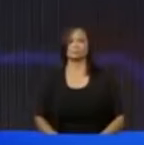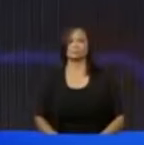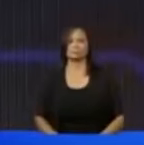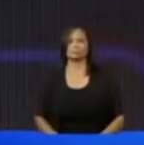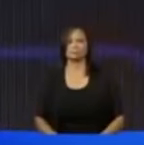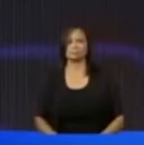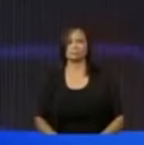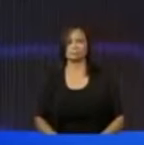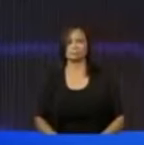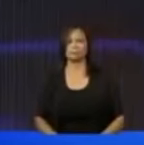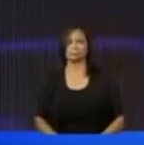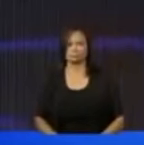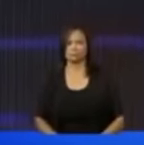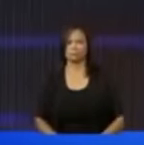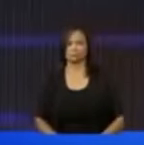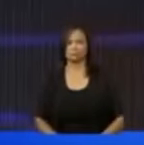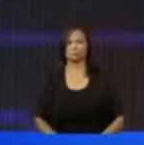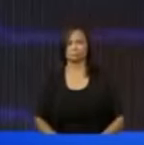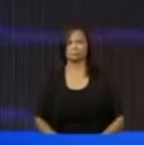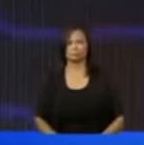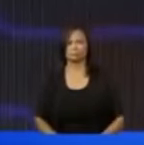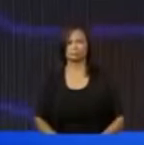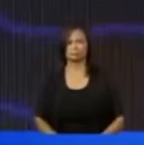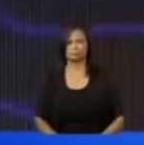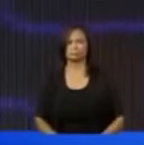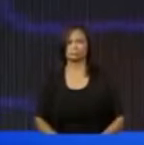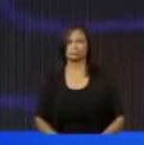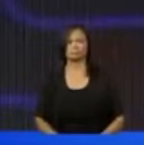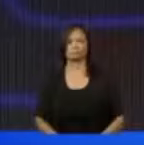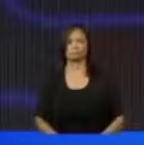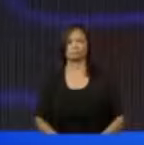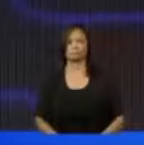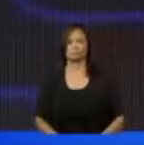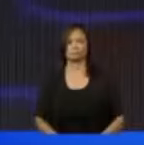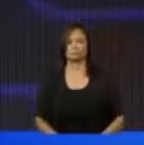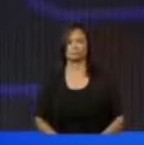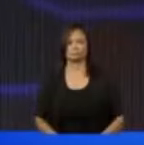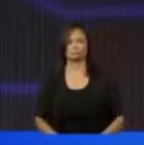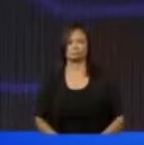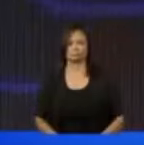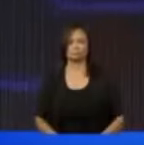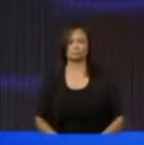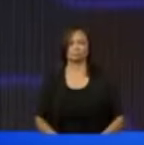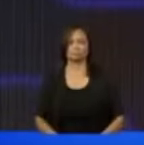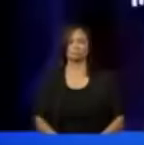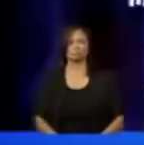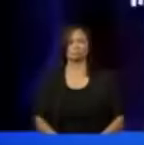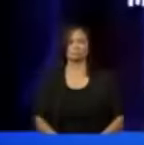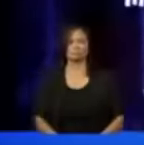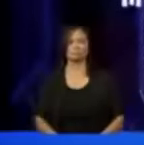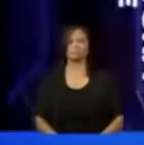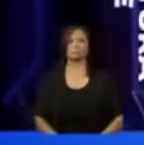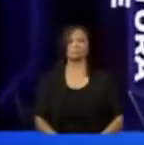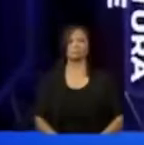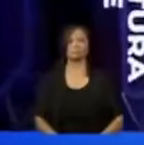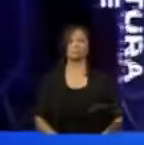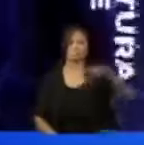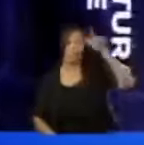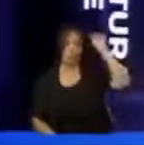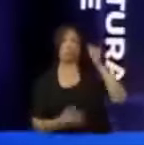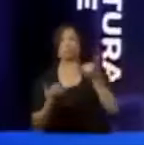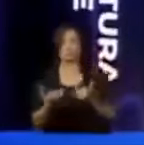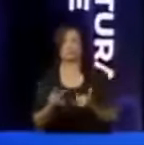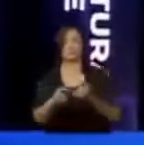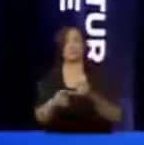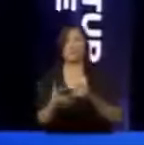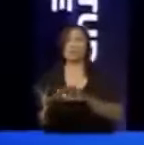abandonando el mundo rural porque no encuentra oportunidades para poder crecer y desarrollarse como ser humano. Candidato Abinader. Creo